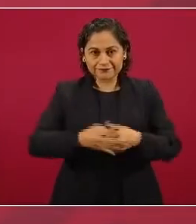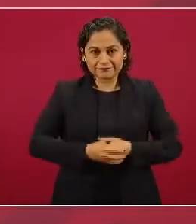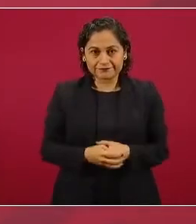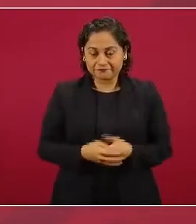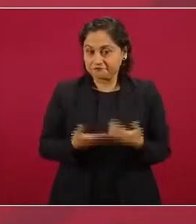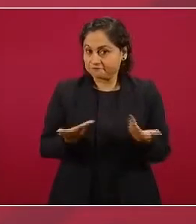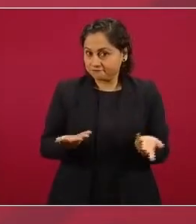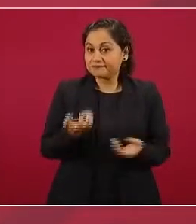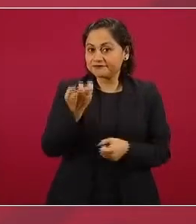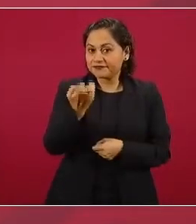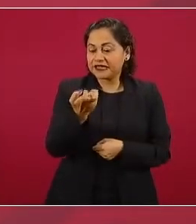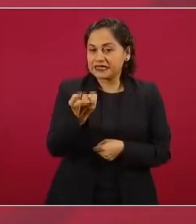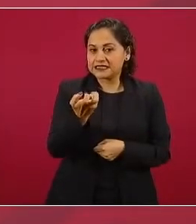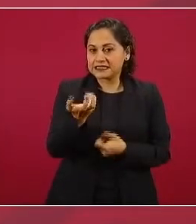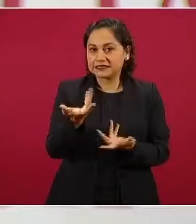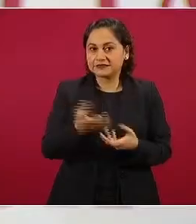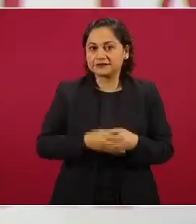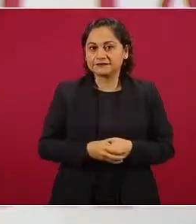en este caso procede,